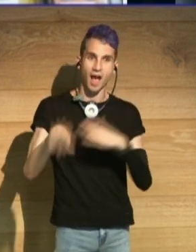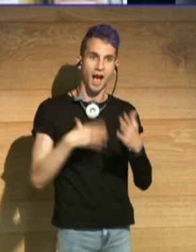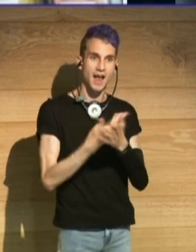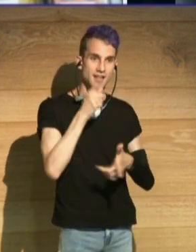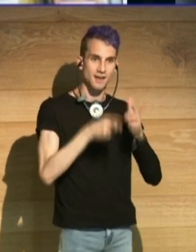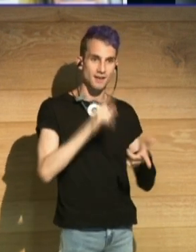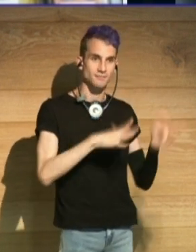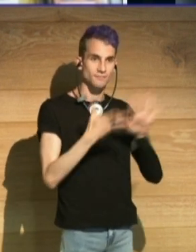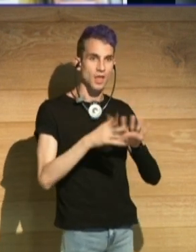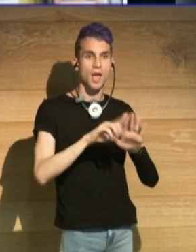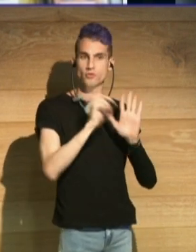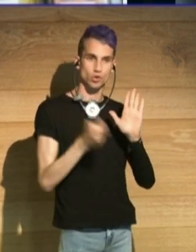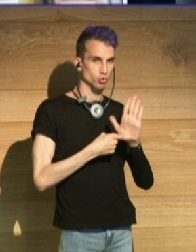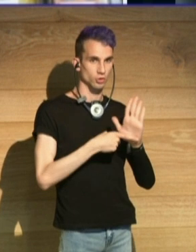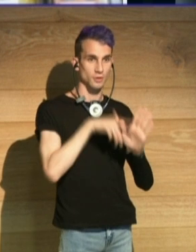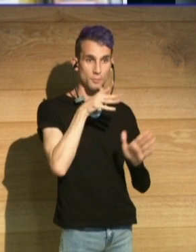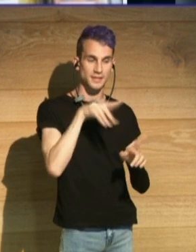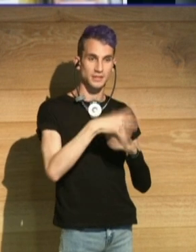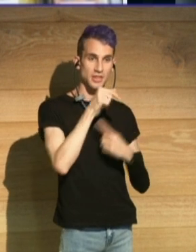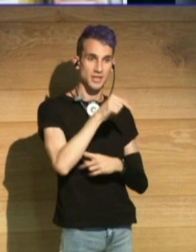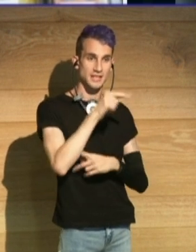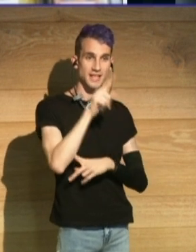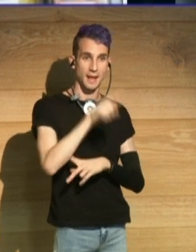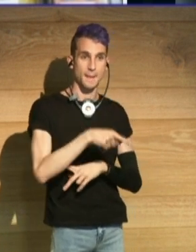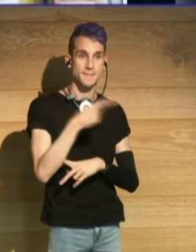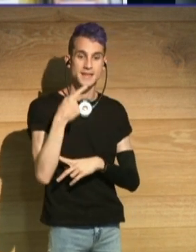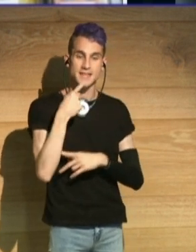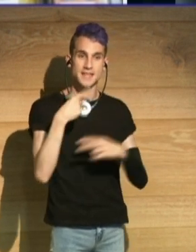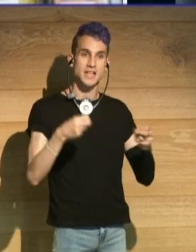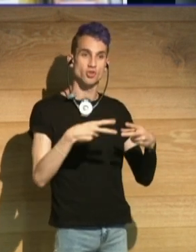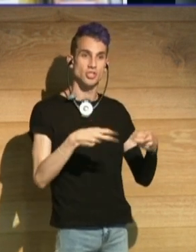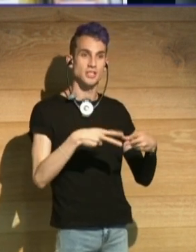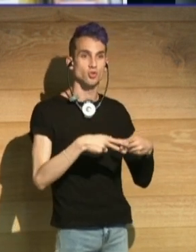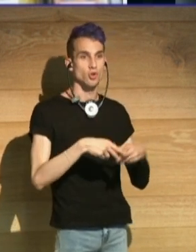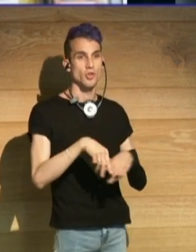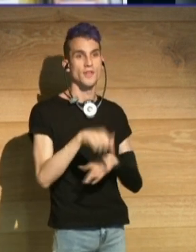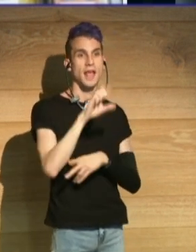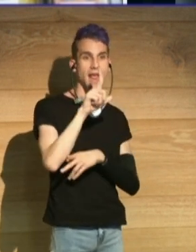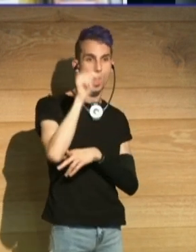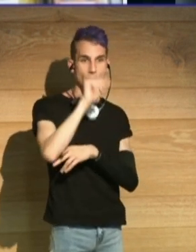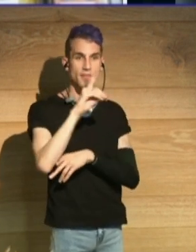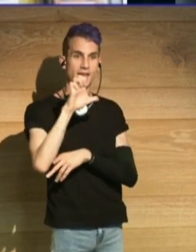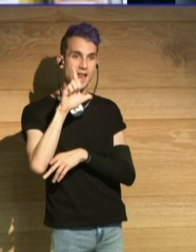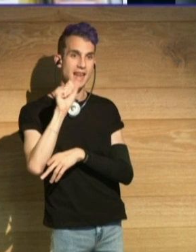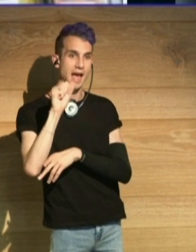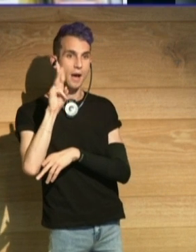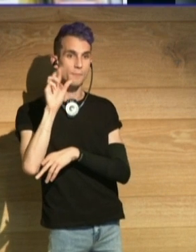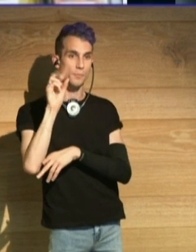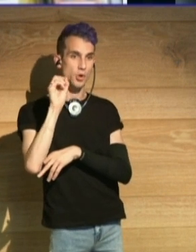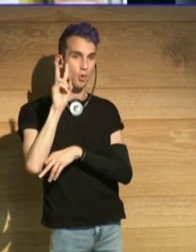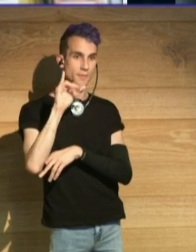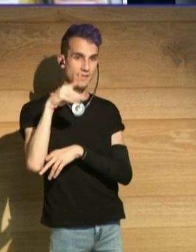dictador absoluto, porque en este caso también nos lo dice el subtítulo, el hombre de la providencia. Esa definición que